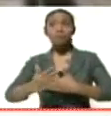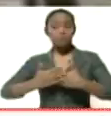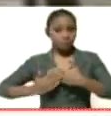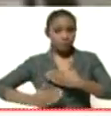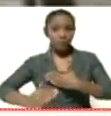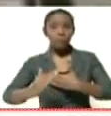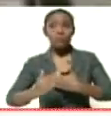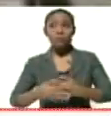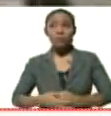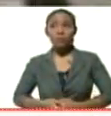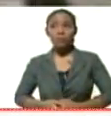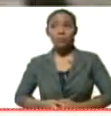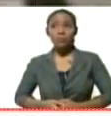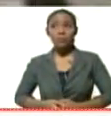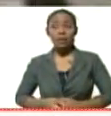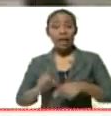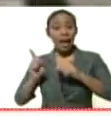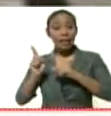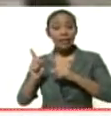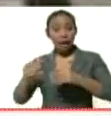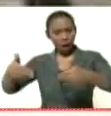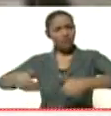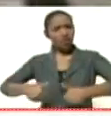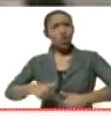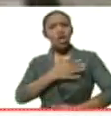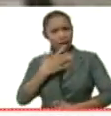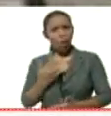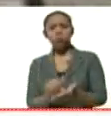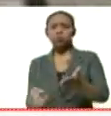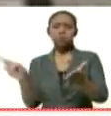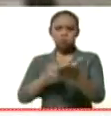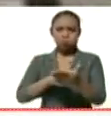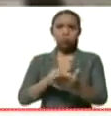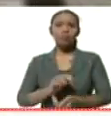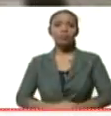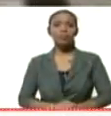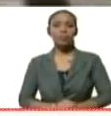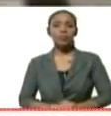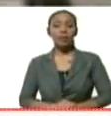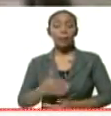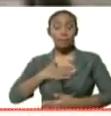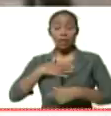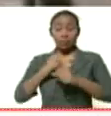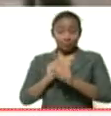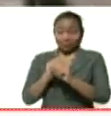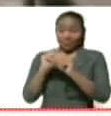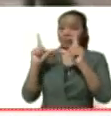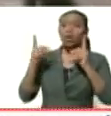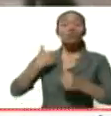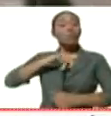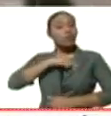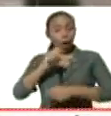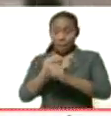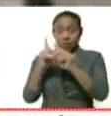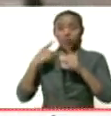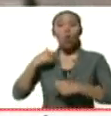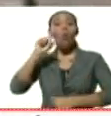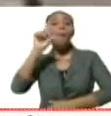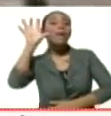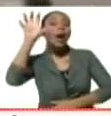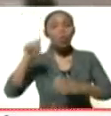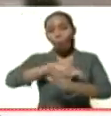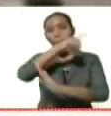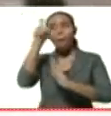Avanzar en ese esfuerzo. Quiero ratificar mi admiración, nuestra admiración, la admiración de un país